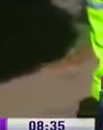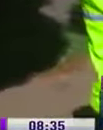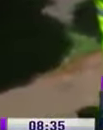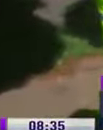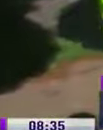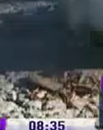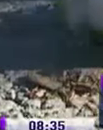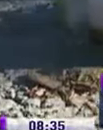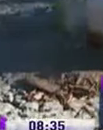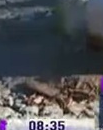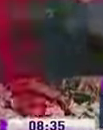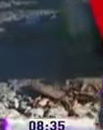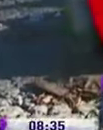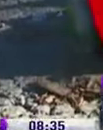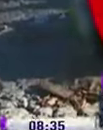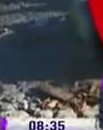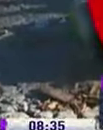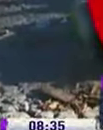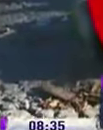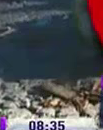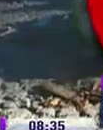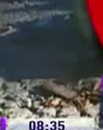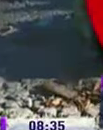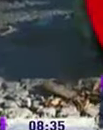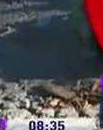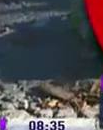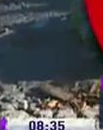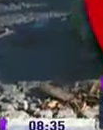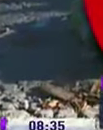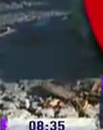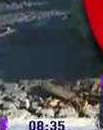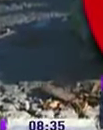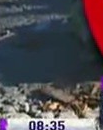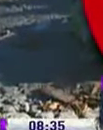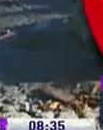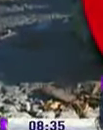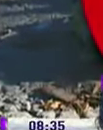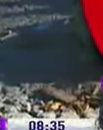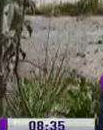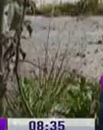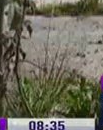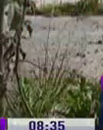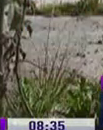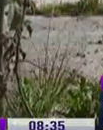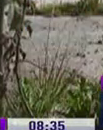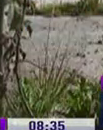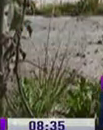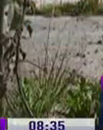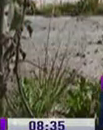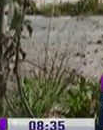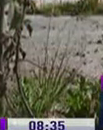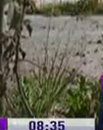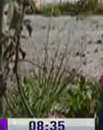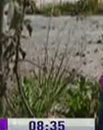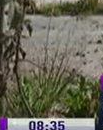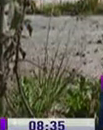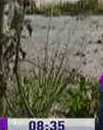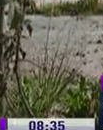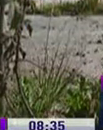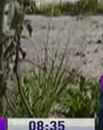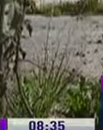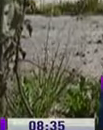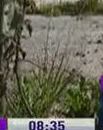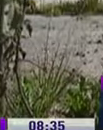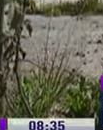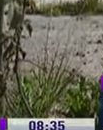todos los escombros. Mira cómo está eso. Eso nos perjudica a todos. Porque aquí vienen la madrugada a botar las volquetas, todo eso. Oh, no. ¿Les ha visto? Claro, yo les he